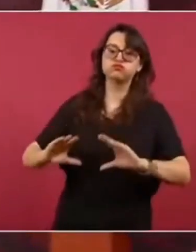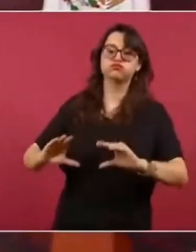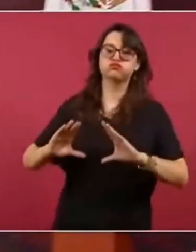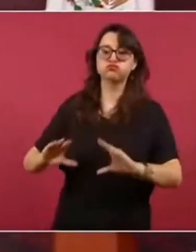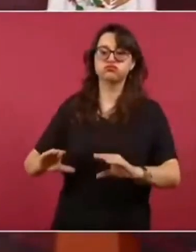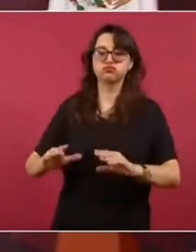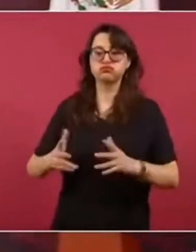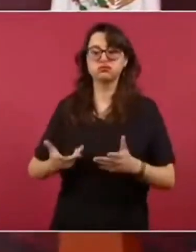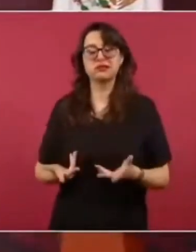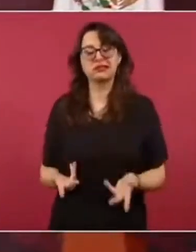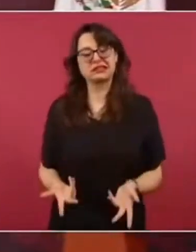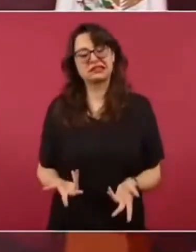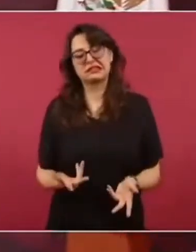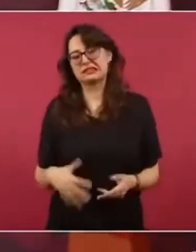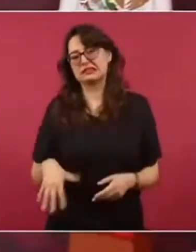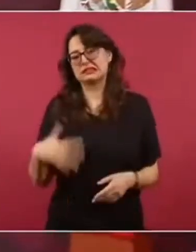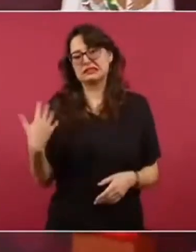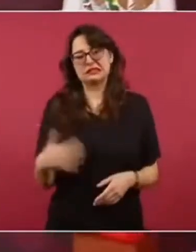contrarios